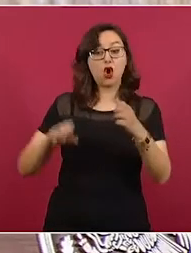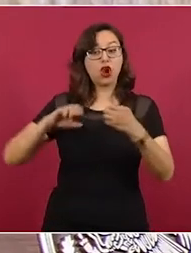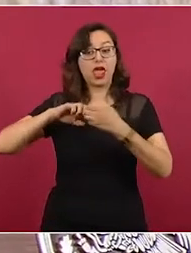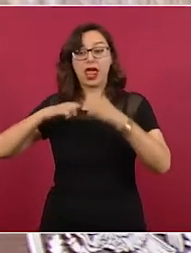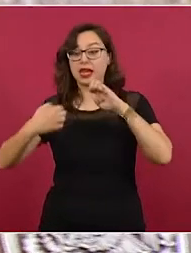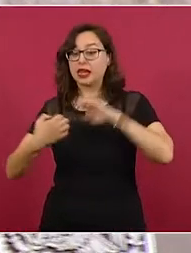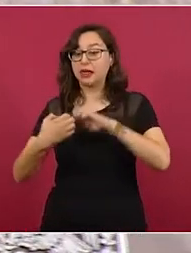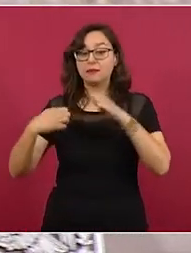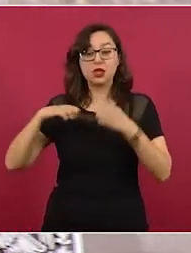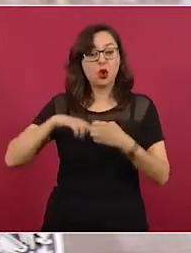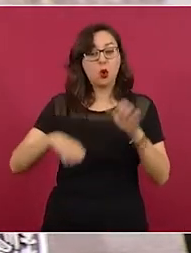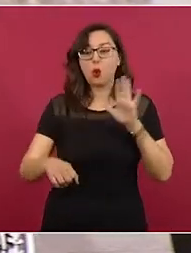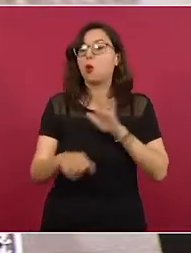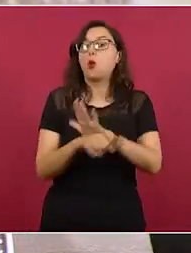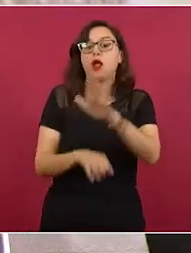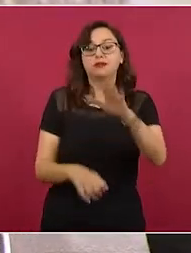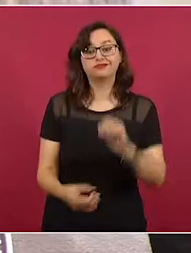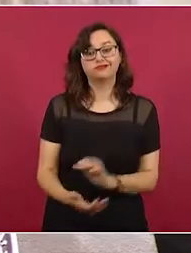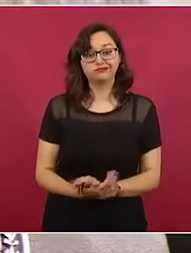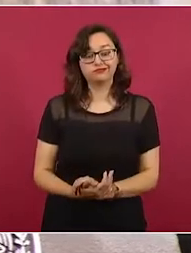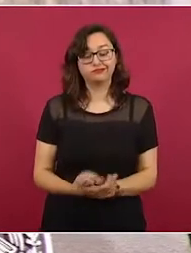COVID.